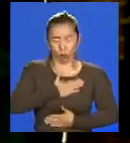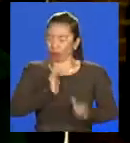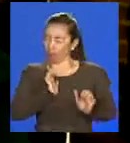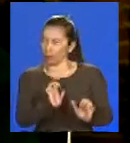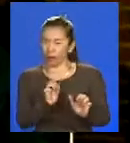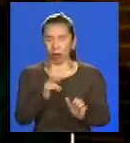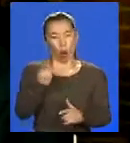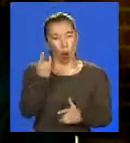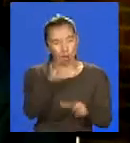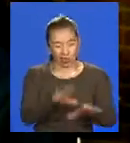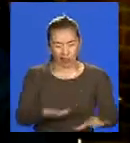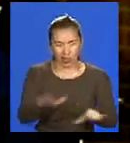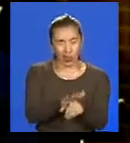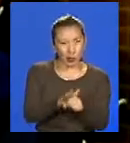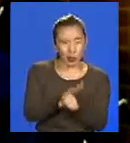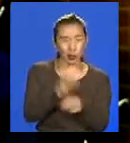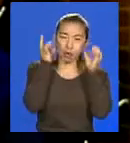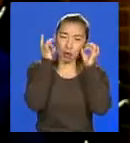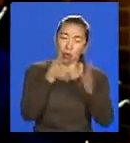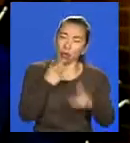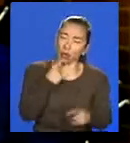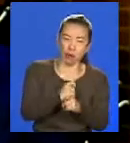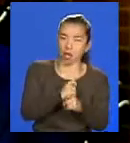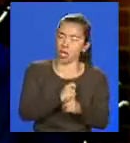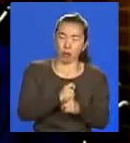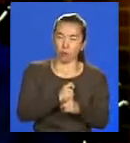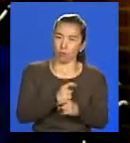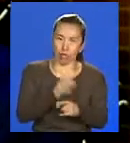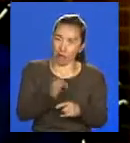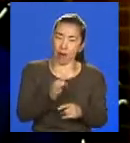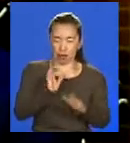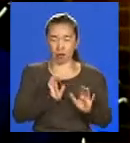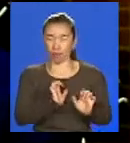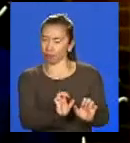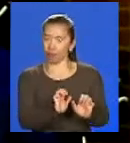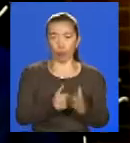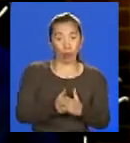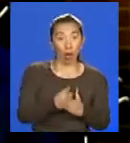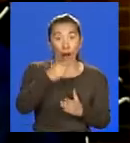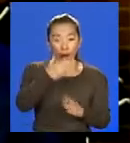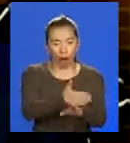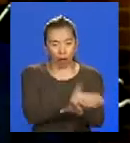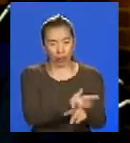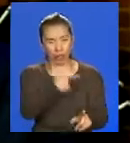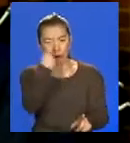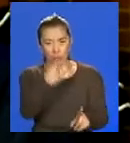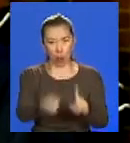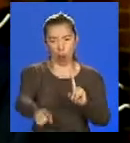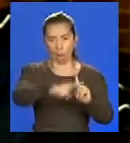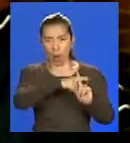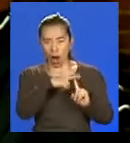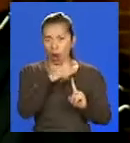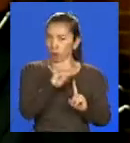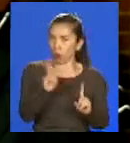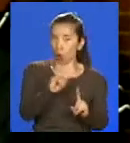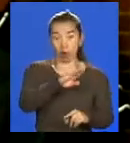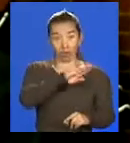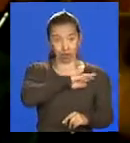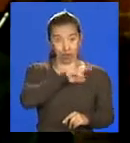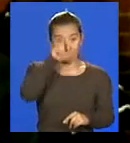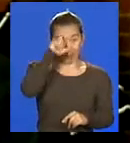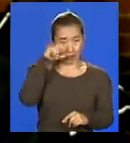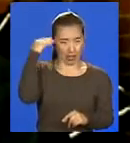que sufrió la localidad de Chapinero y la ciudad de Bogotá el día de hoy. No hemos recibido ninguna amenaza, pero nuestro alcalde mayor Gustavo Petro nos indicó